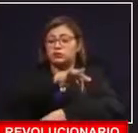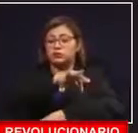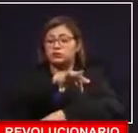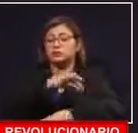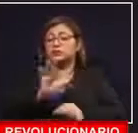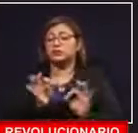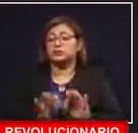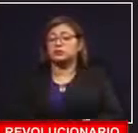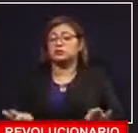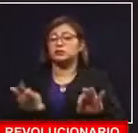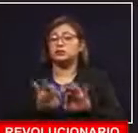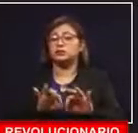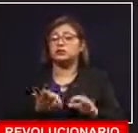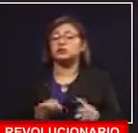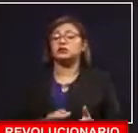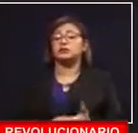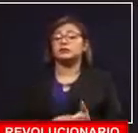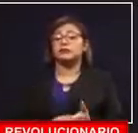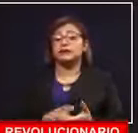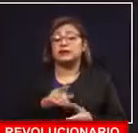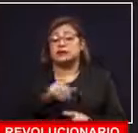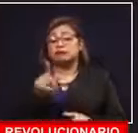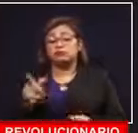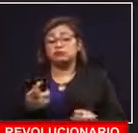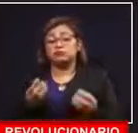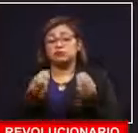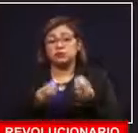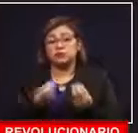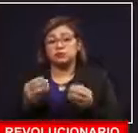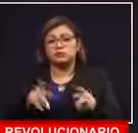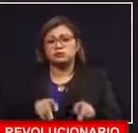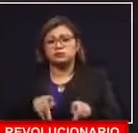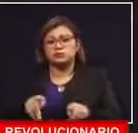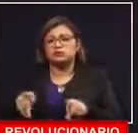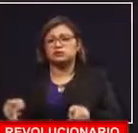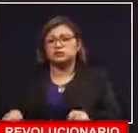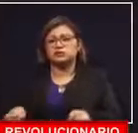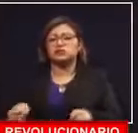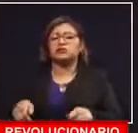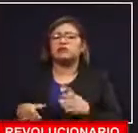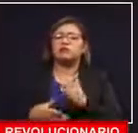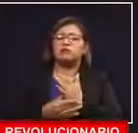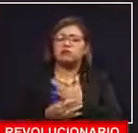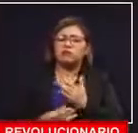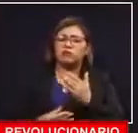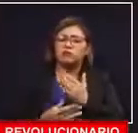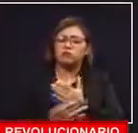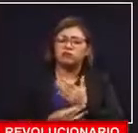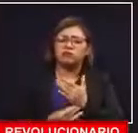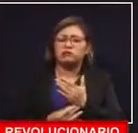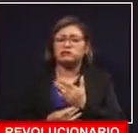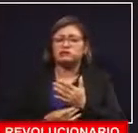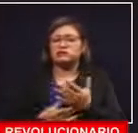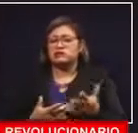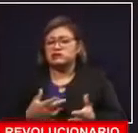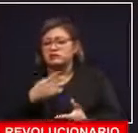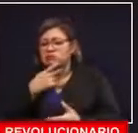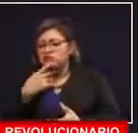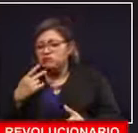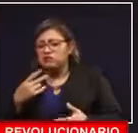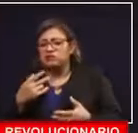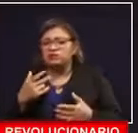las poblaciones en riesgo social y, sobre todo, una distribución más equitativa de la riqueza entre todos los habitantes de los